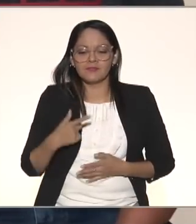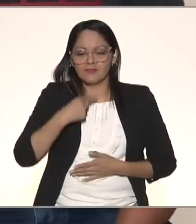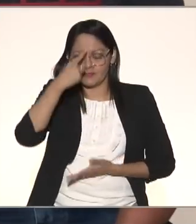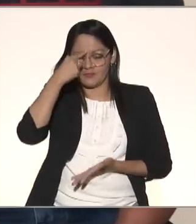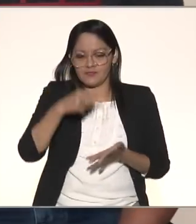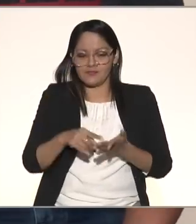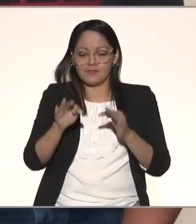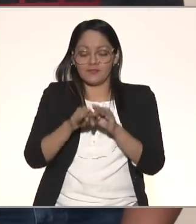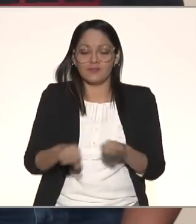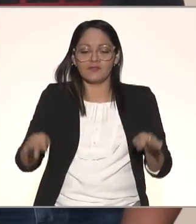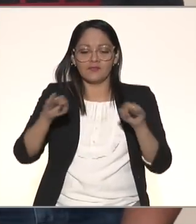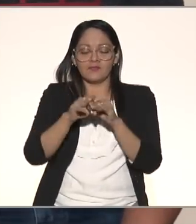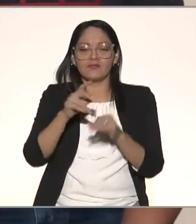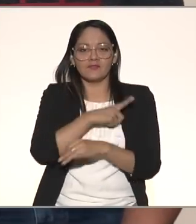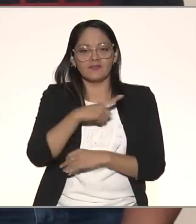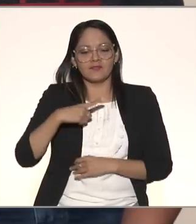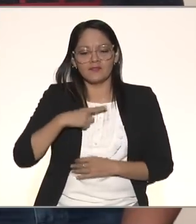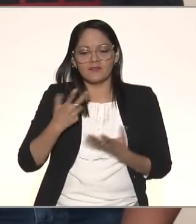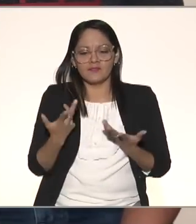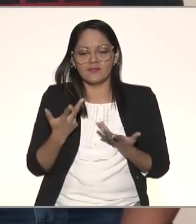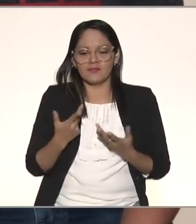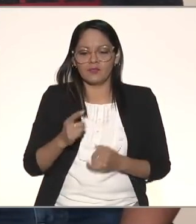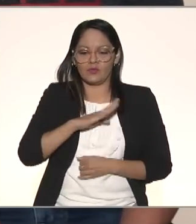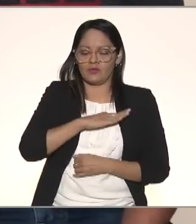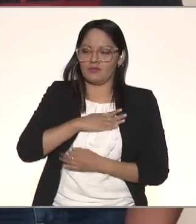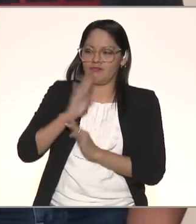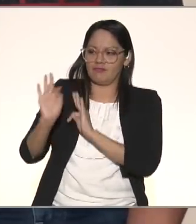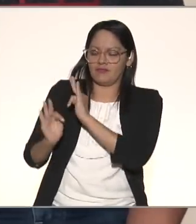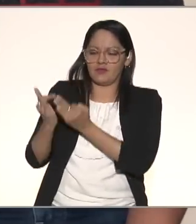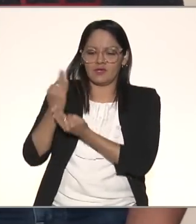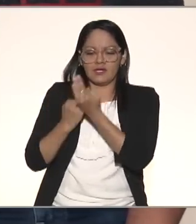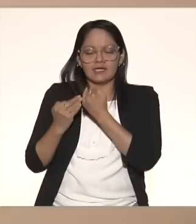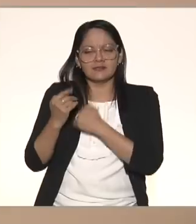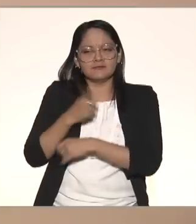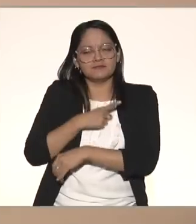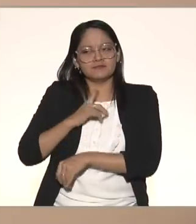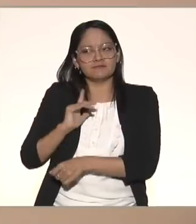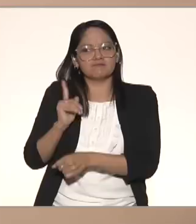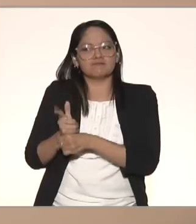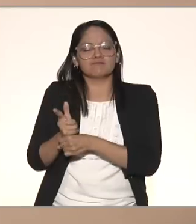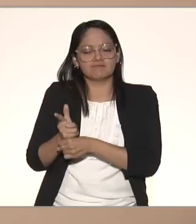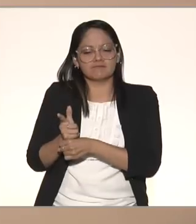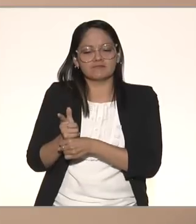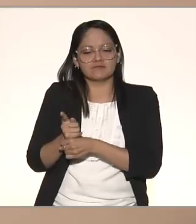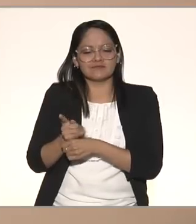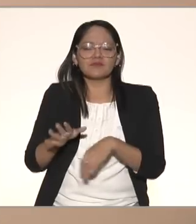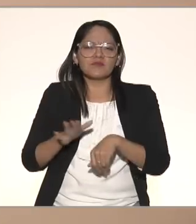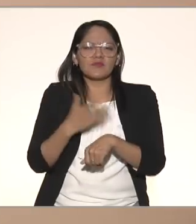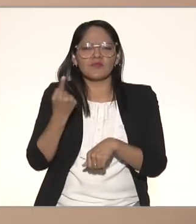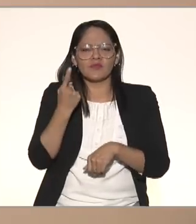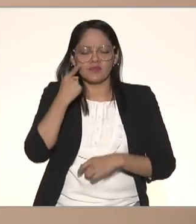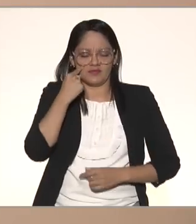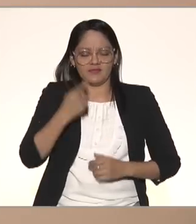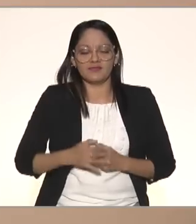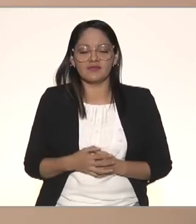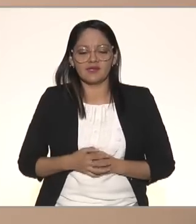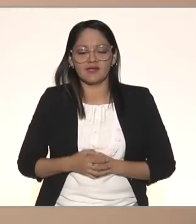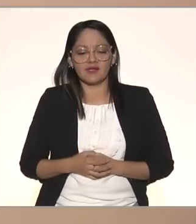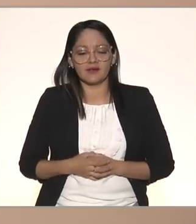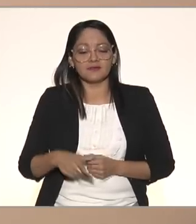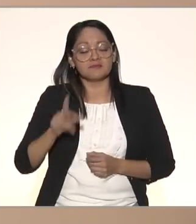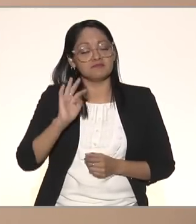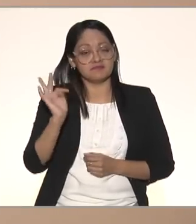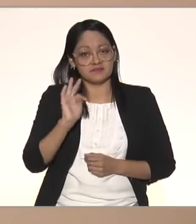es importante hacer visible la generosidad, bueno, darnos cuenta, pues porque a eso a la otra